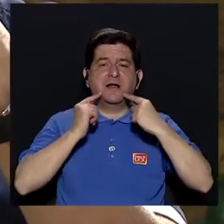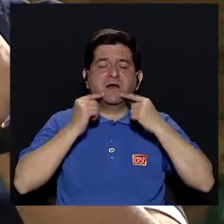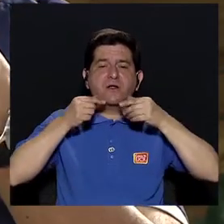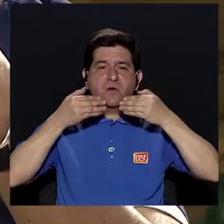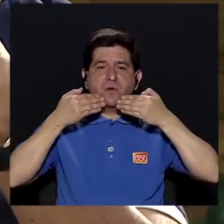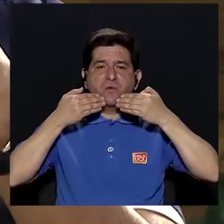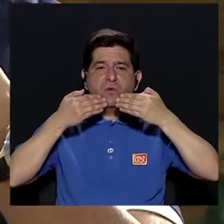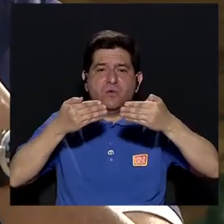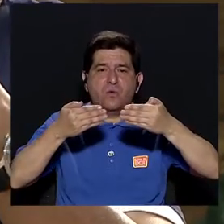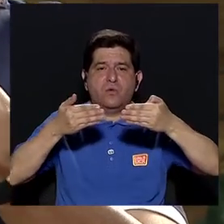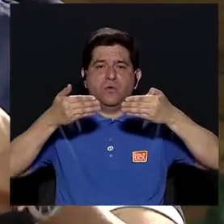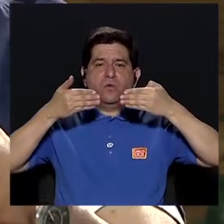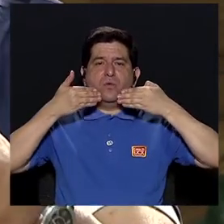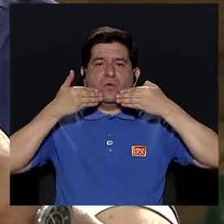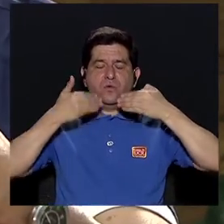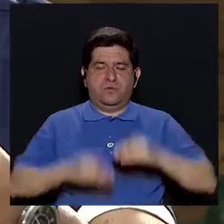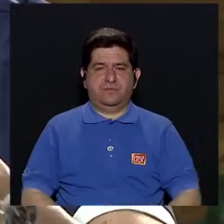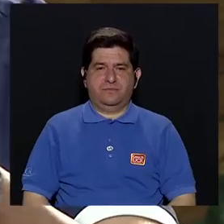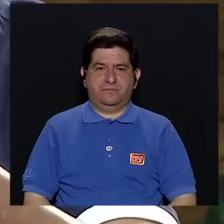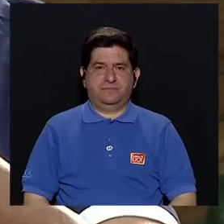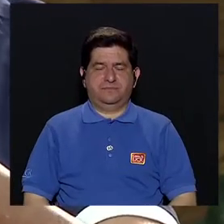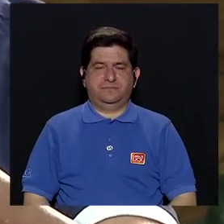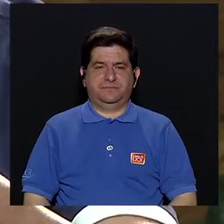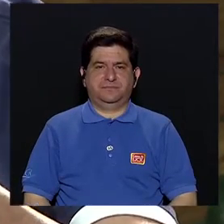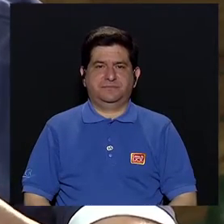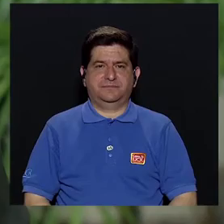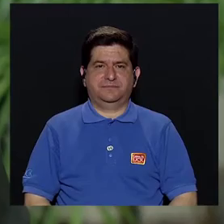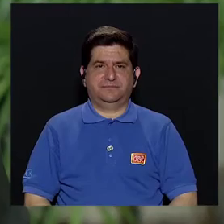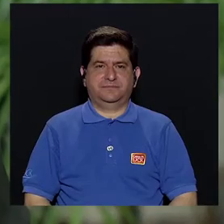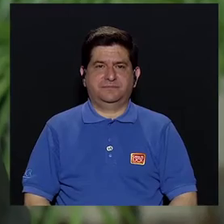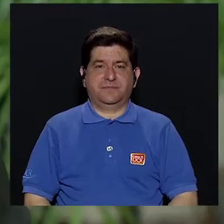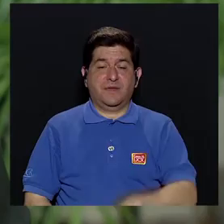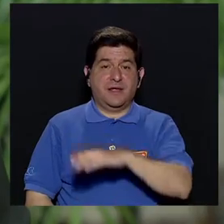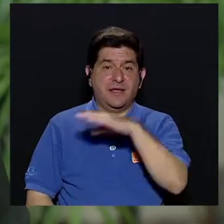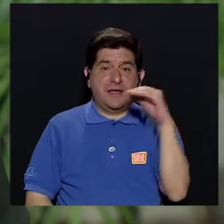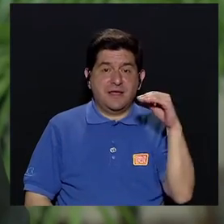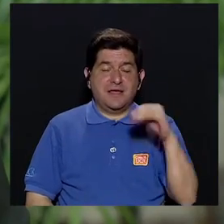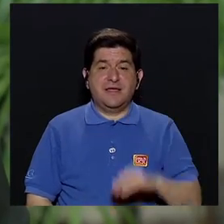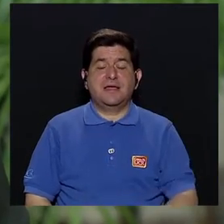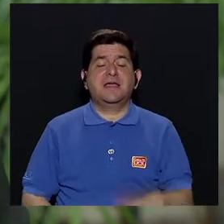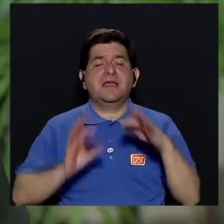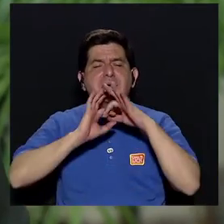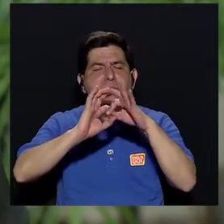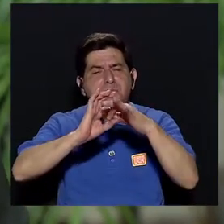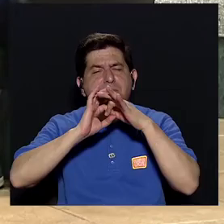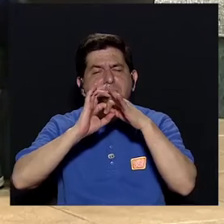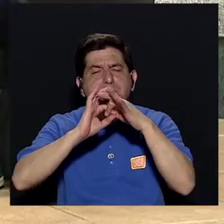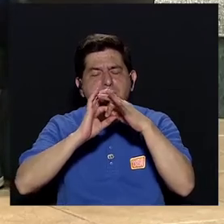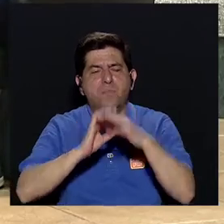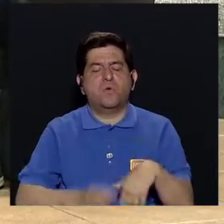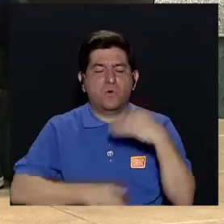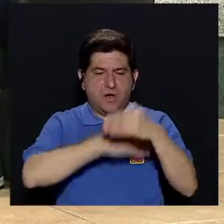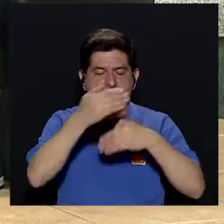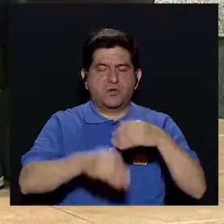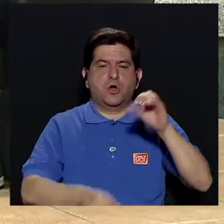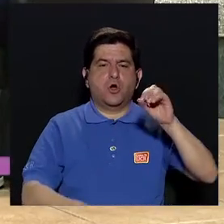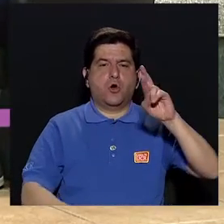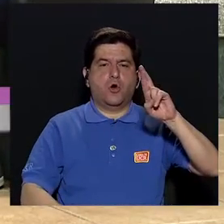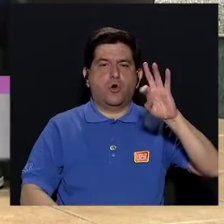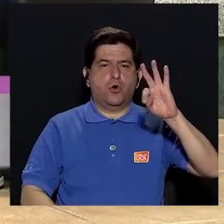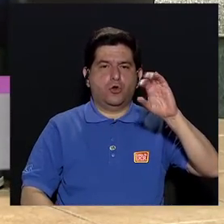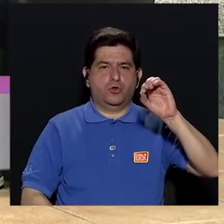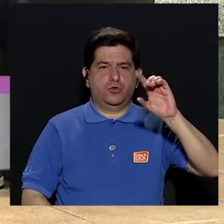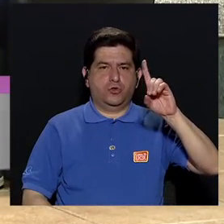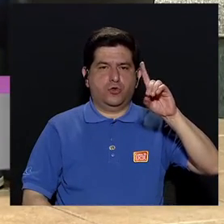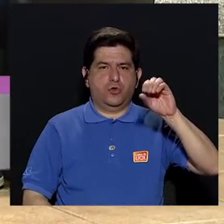de la maxila o retrusiones de la maxila, retrusiones de la mandíbula, ¿verdad? Y muy íntimamente ligada a la ortodoncia